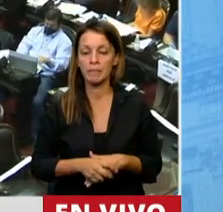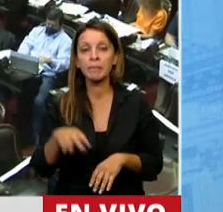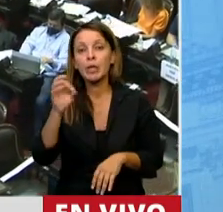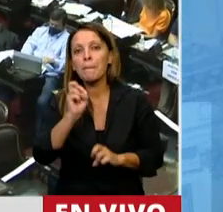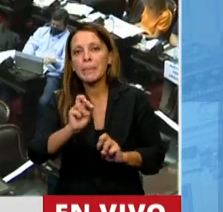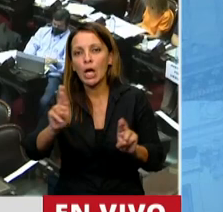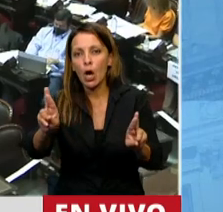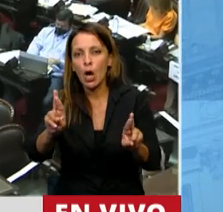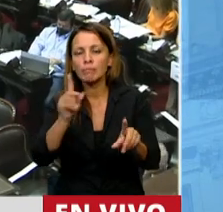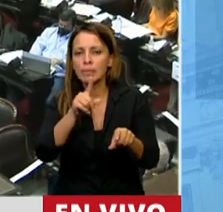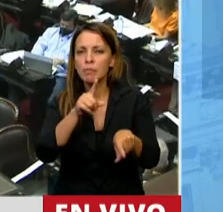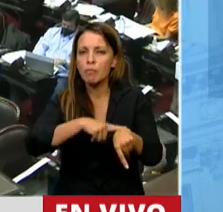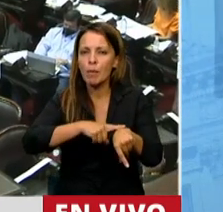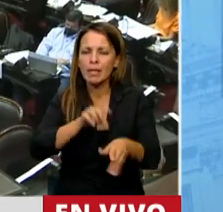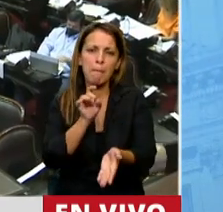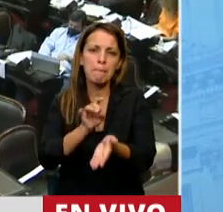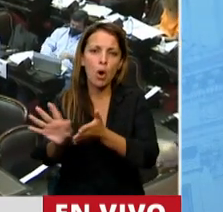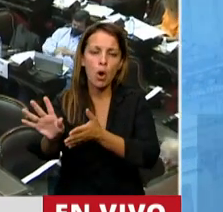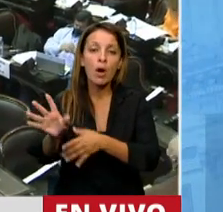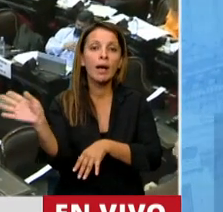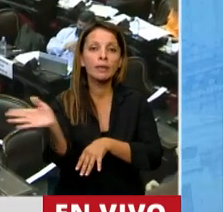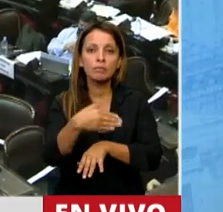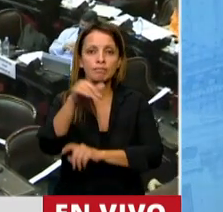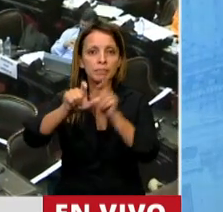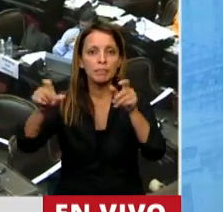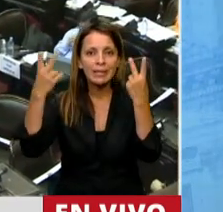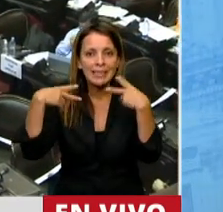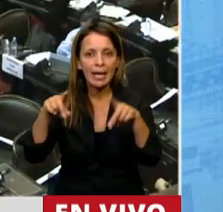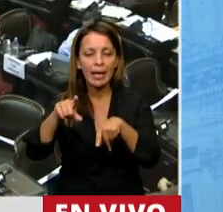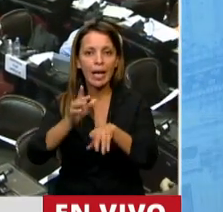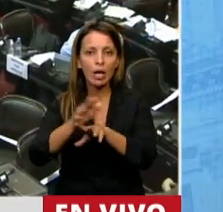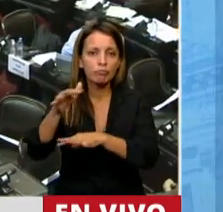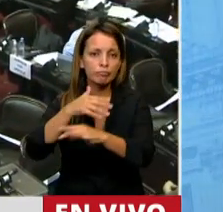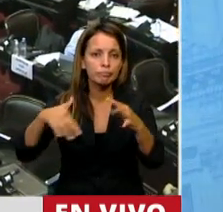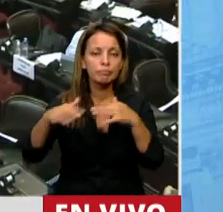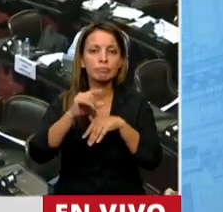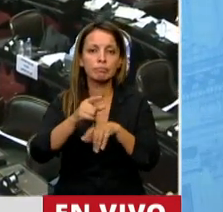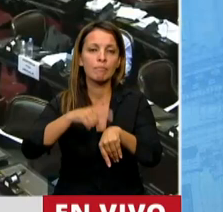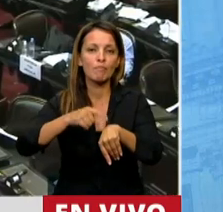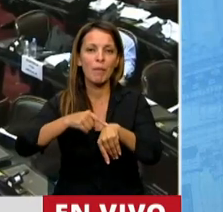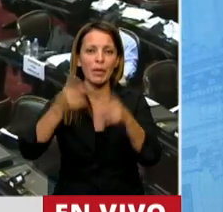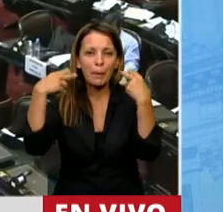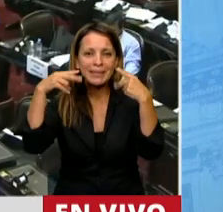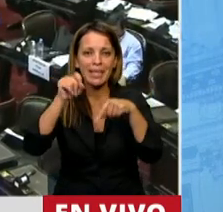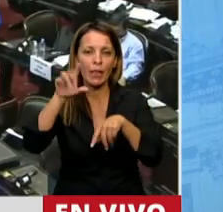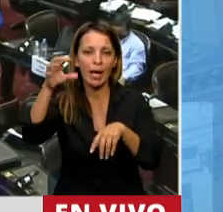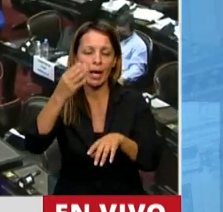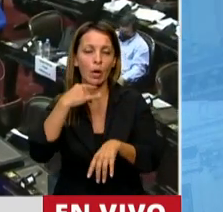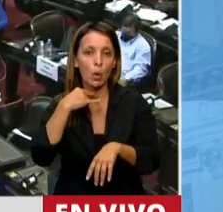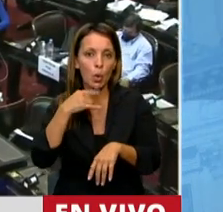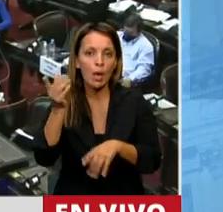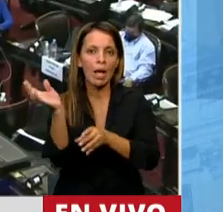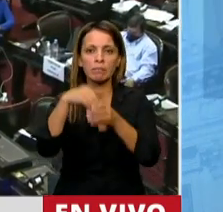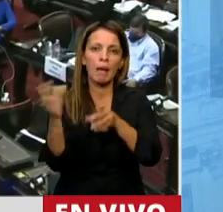cuando expulsaron literalmente y de forma violenta a todos los extranjeros que estaban paseando por Jujuy en el momento del cierre y que los metieron adentro